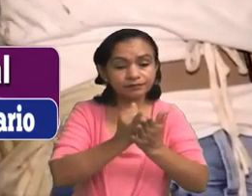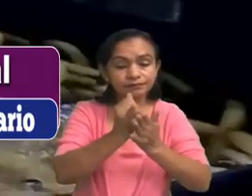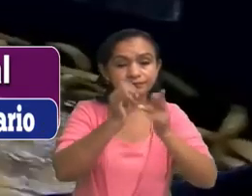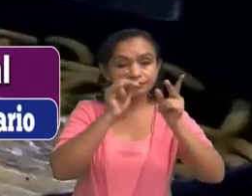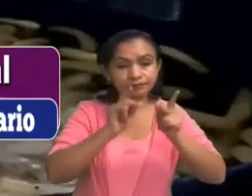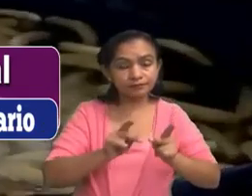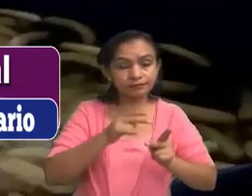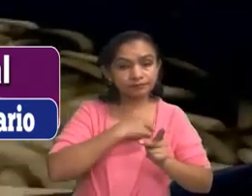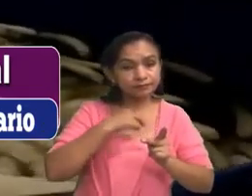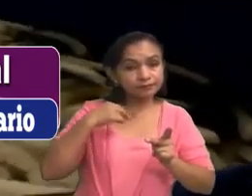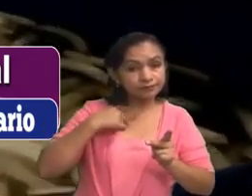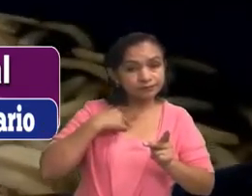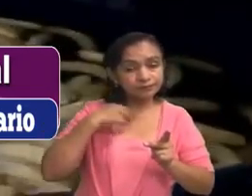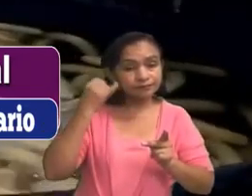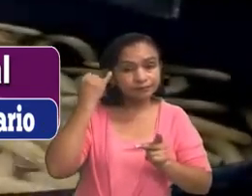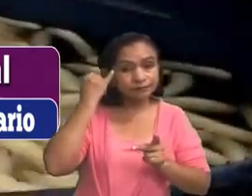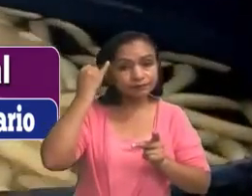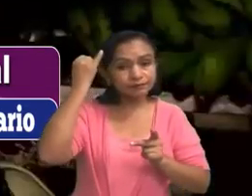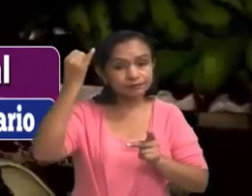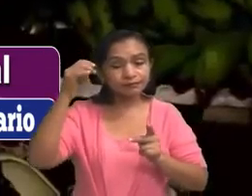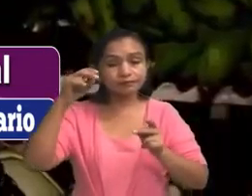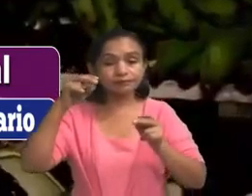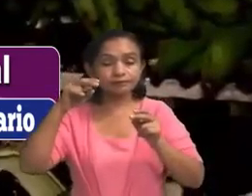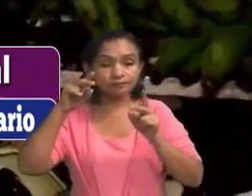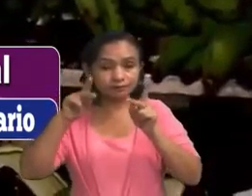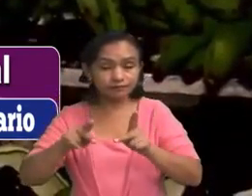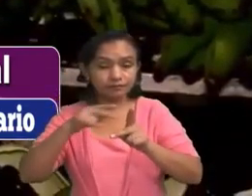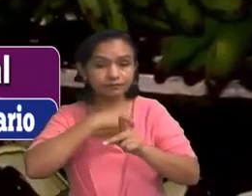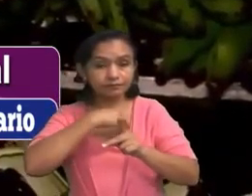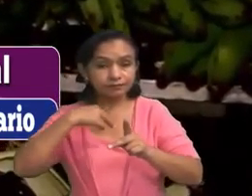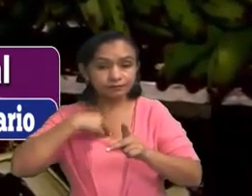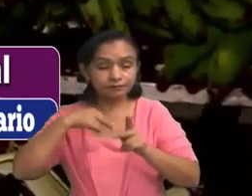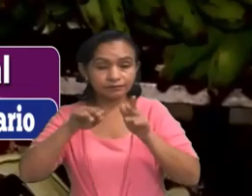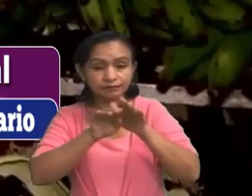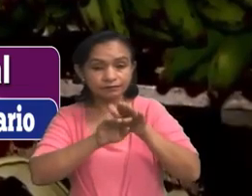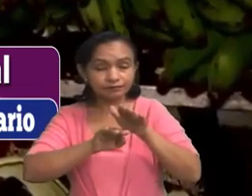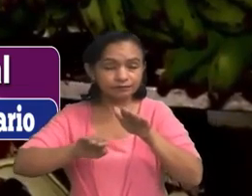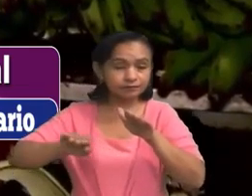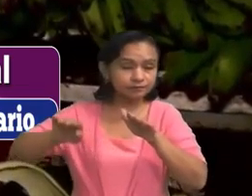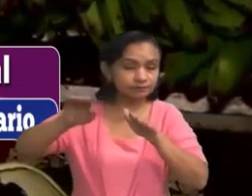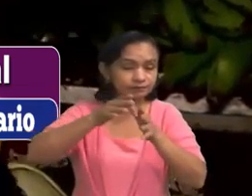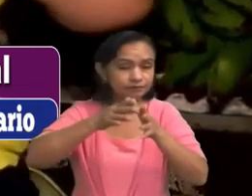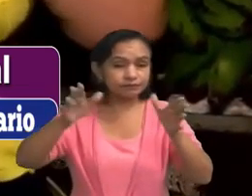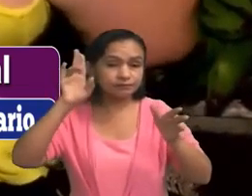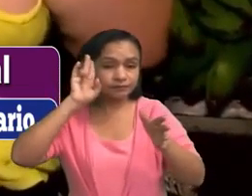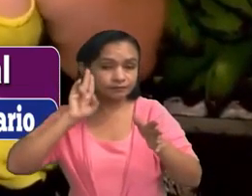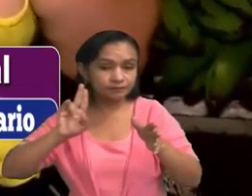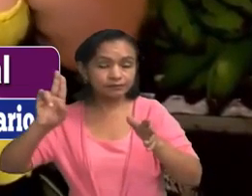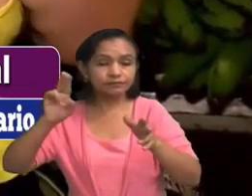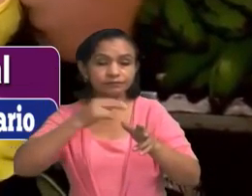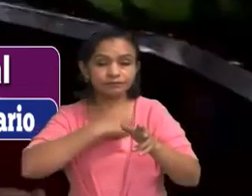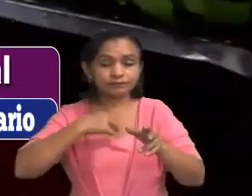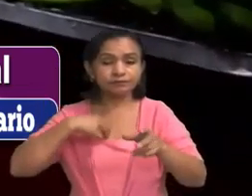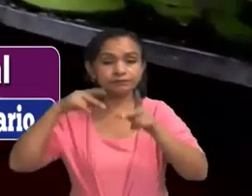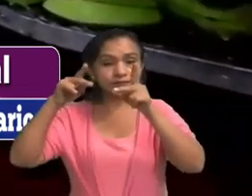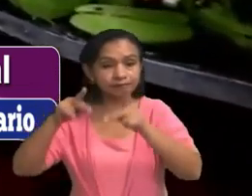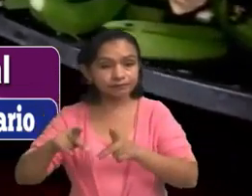el ejercicio de la innovación, en el ejercicio de la extensión universitaria y de la